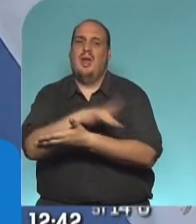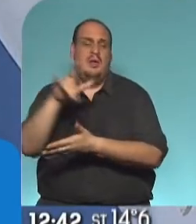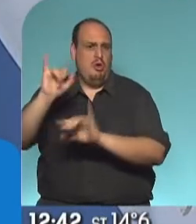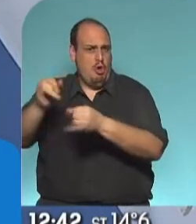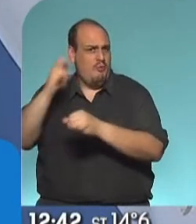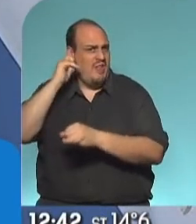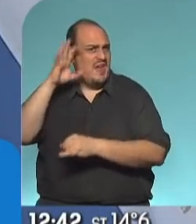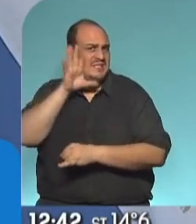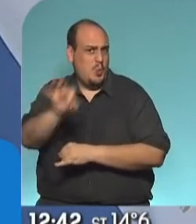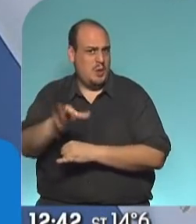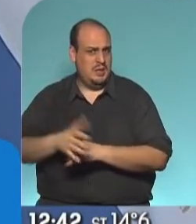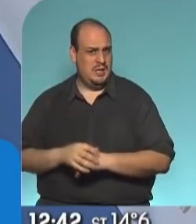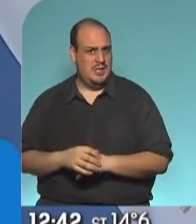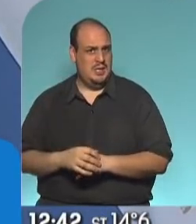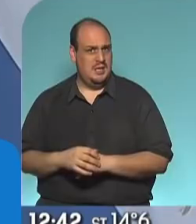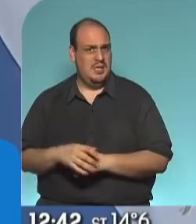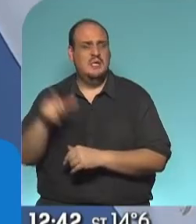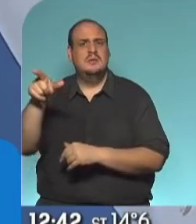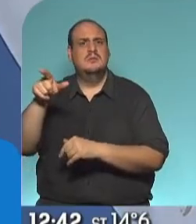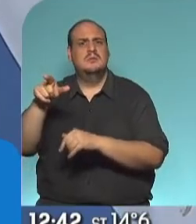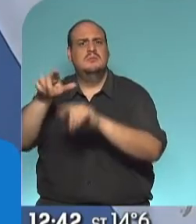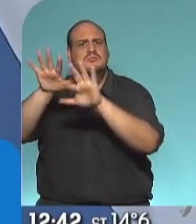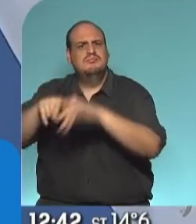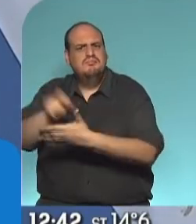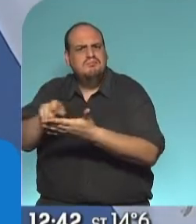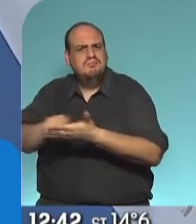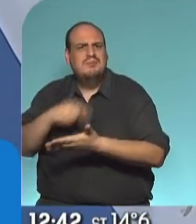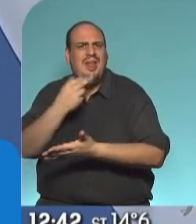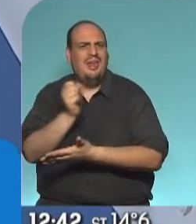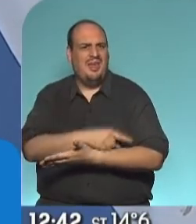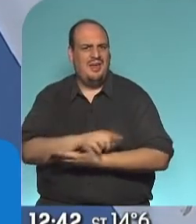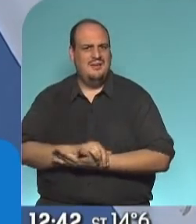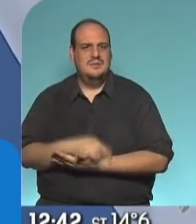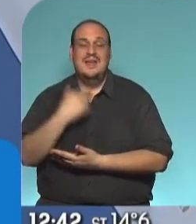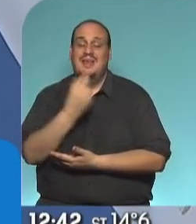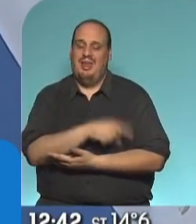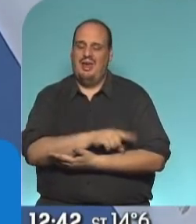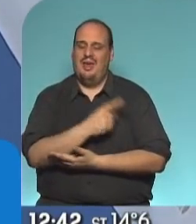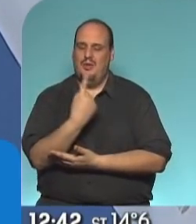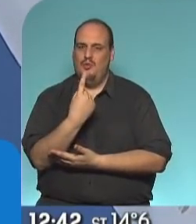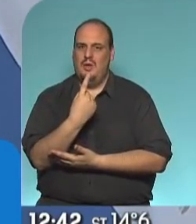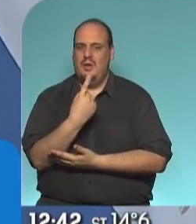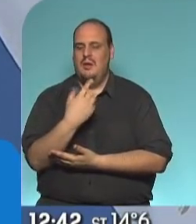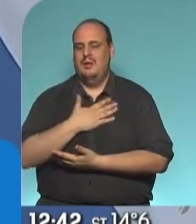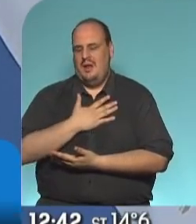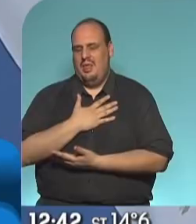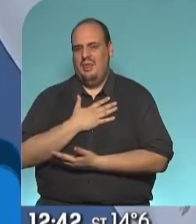años. Y redactó sus máximas para sus hijas. Para su hija, para su querida